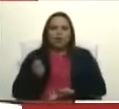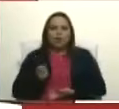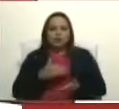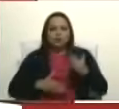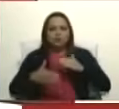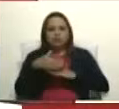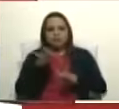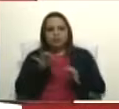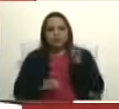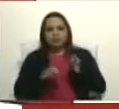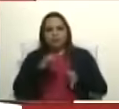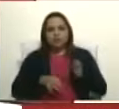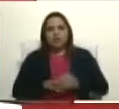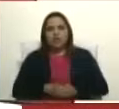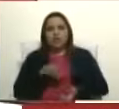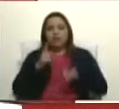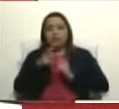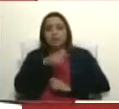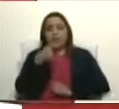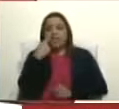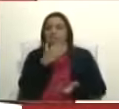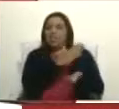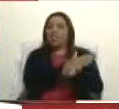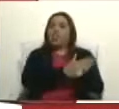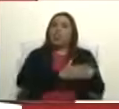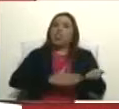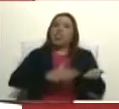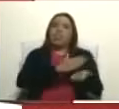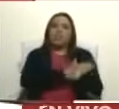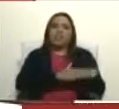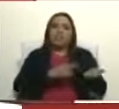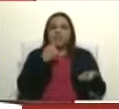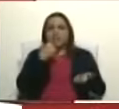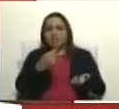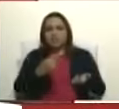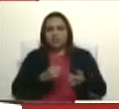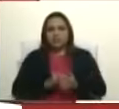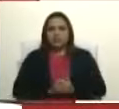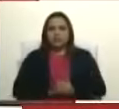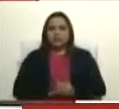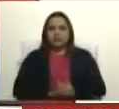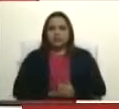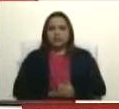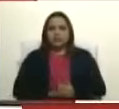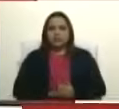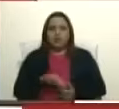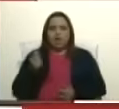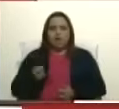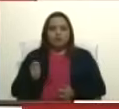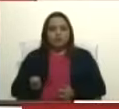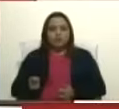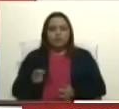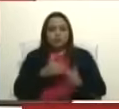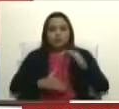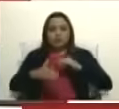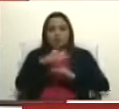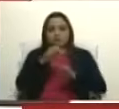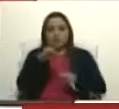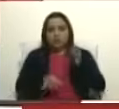porque hay gente que se cortó las venas aquí diciendo que ese TCJ, o